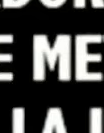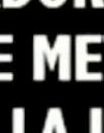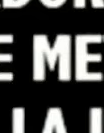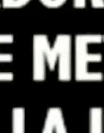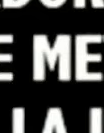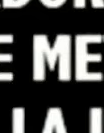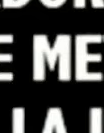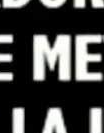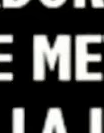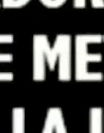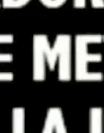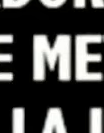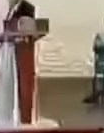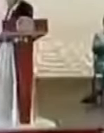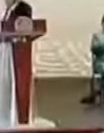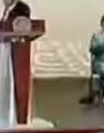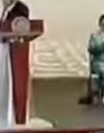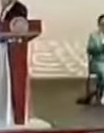Sí, en lo que está el video.